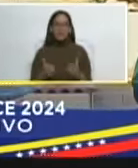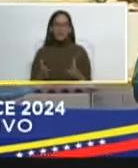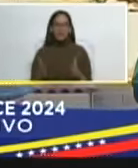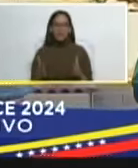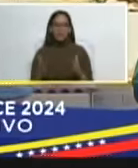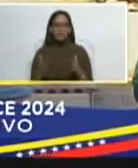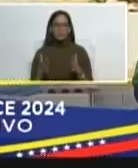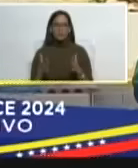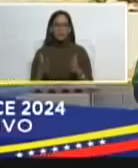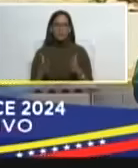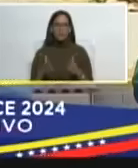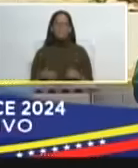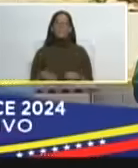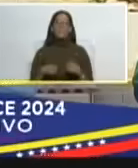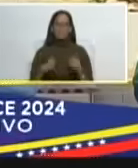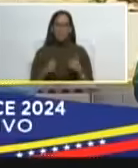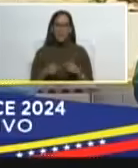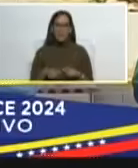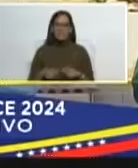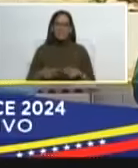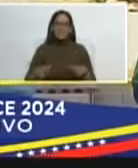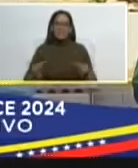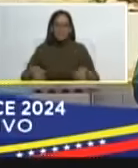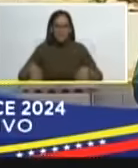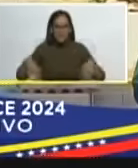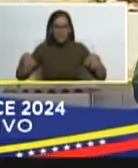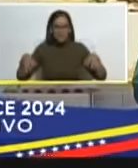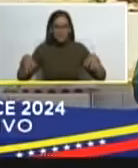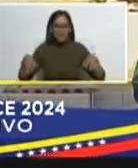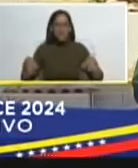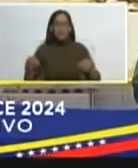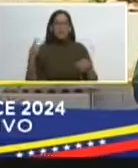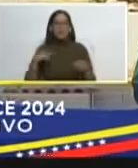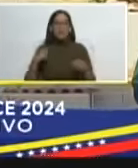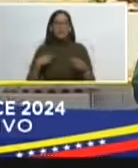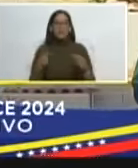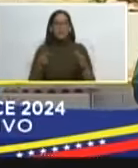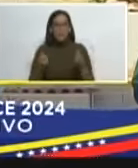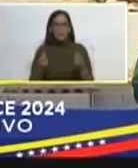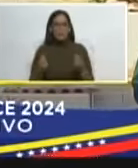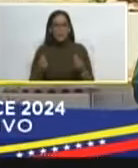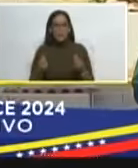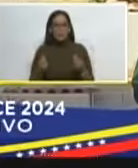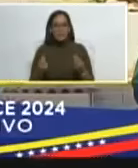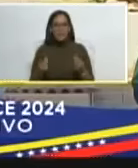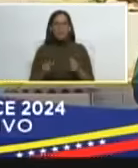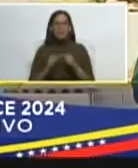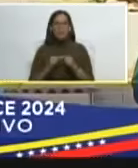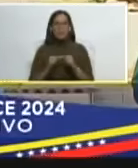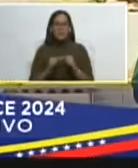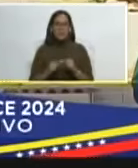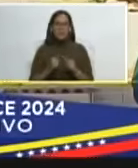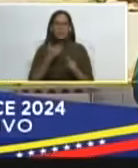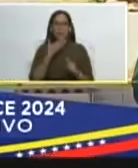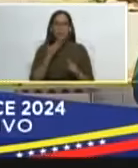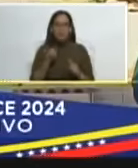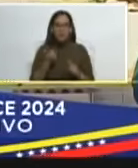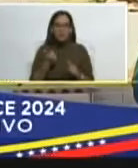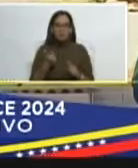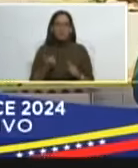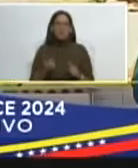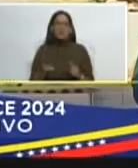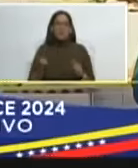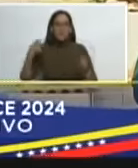más riqueza, para tener la plata y seguir mejorando el